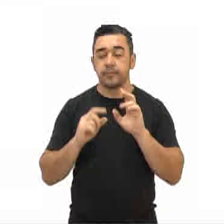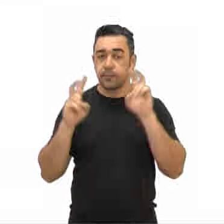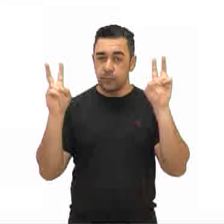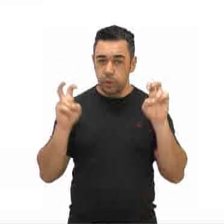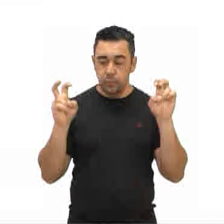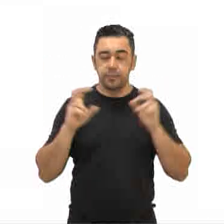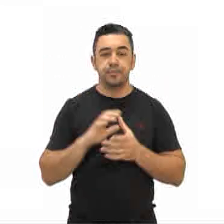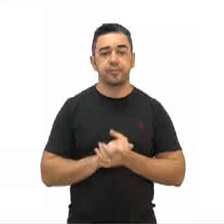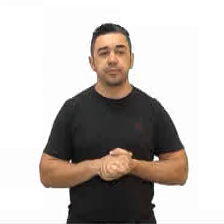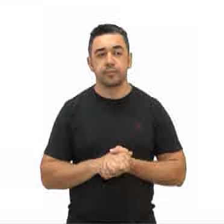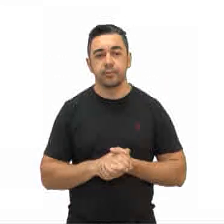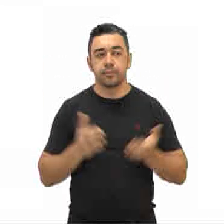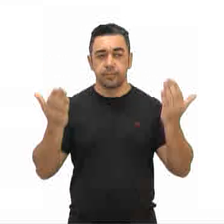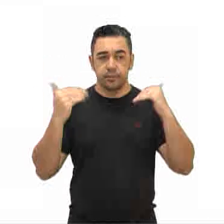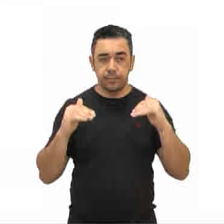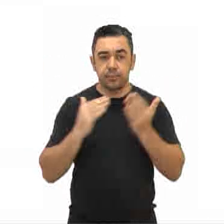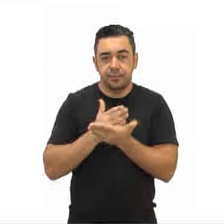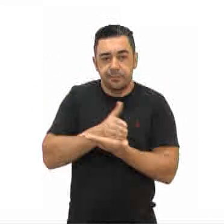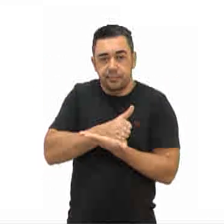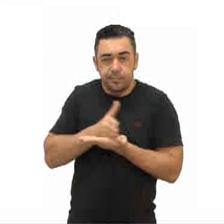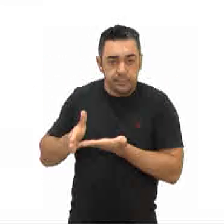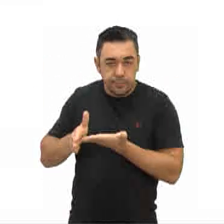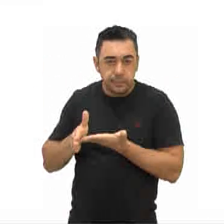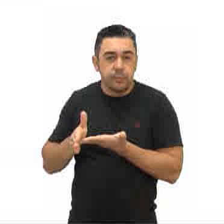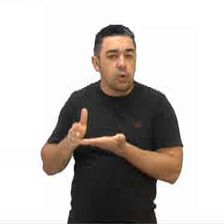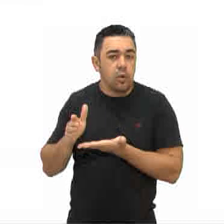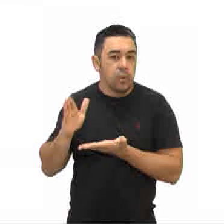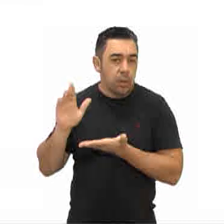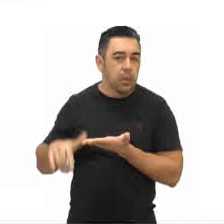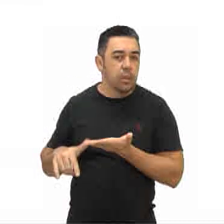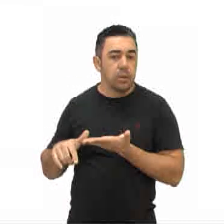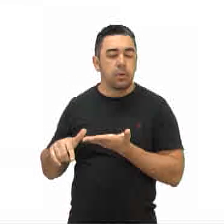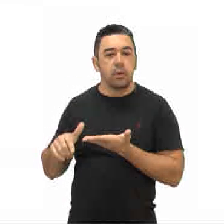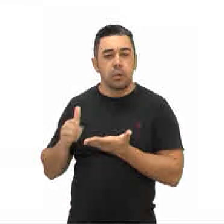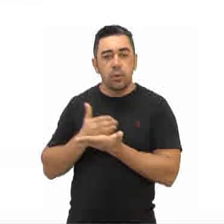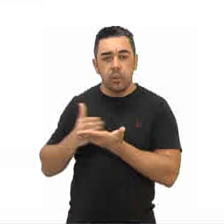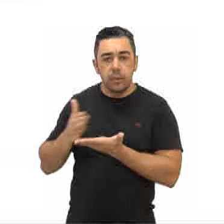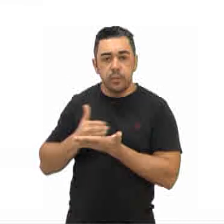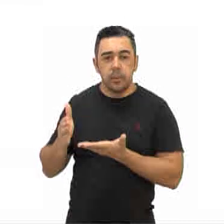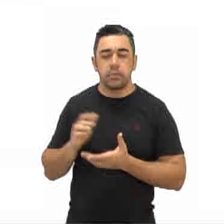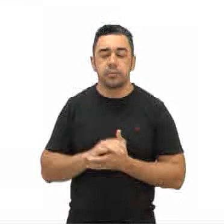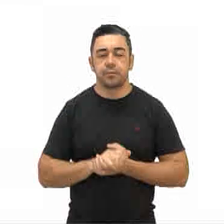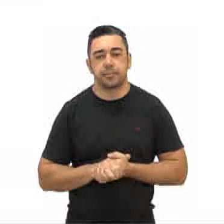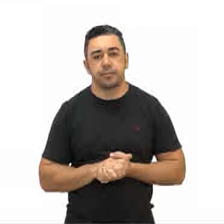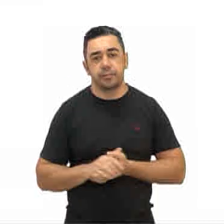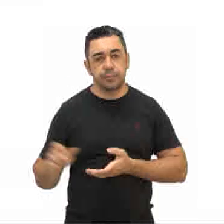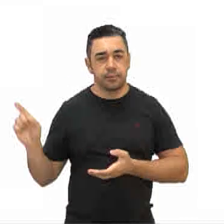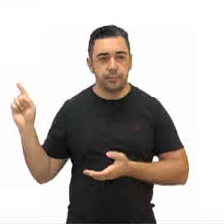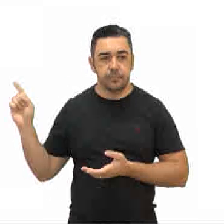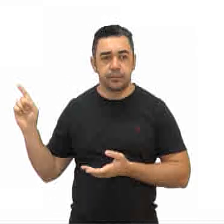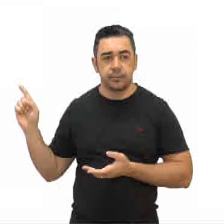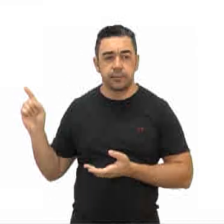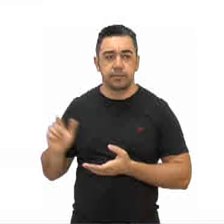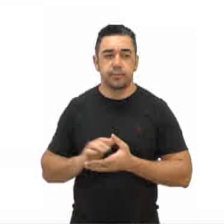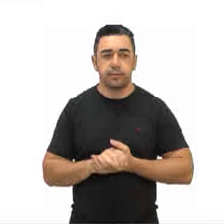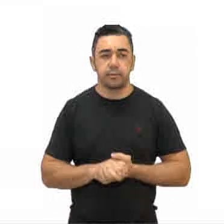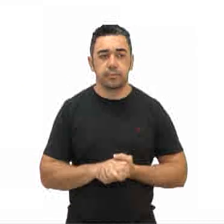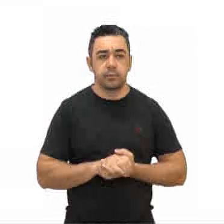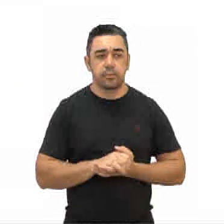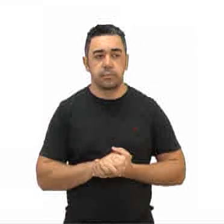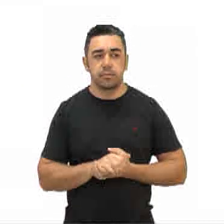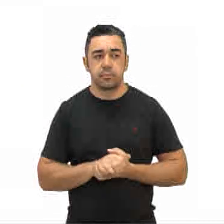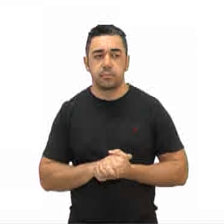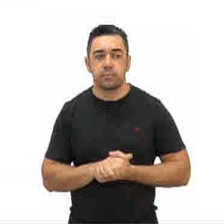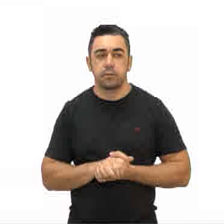noticia. Y acá tenemos la entrada. El profesor youtuber David Caye recomienda simular en el hogar